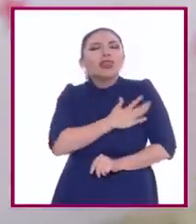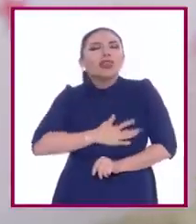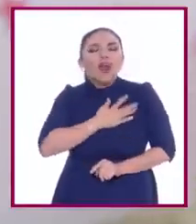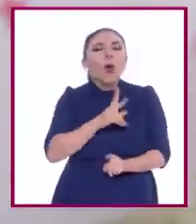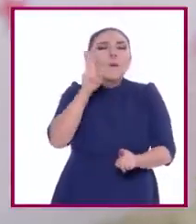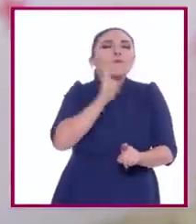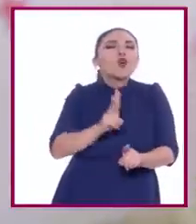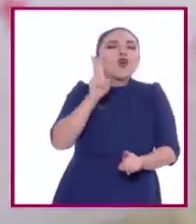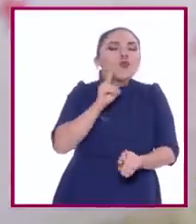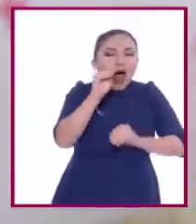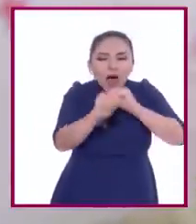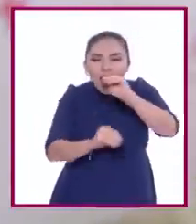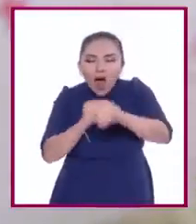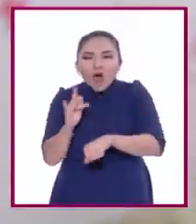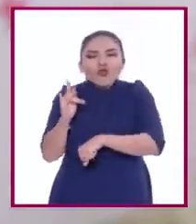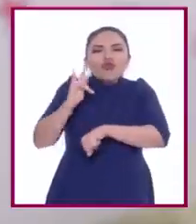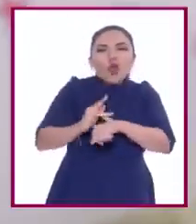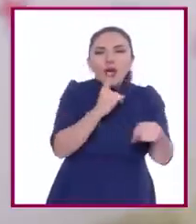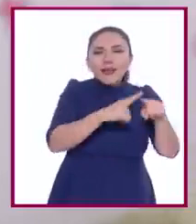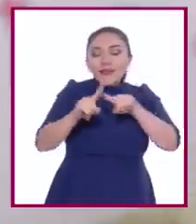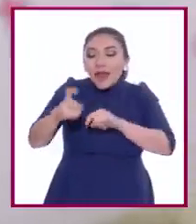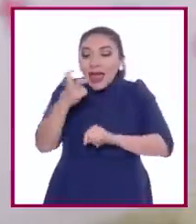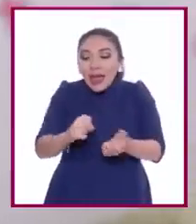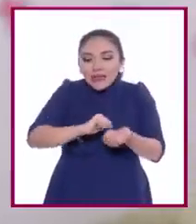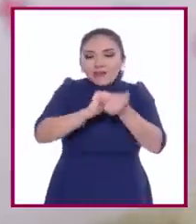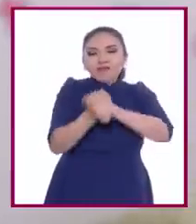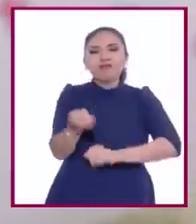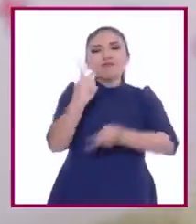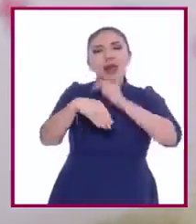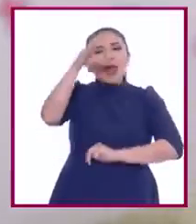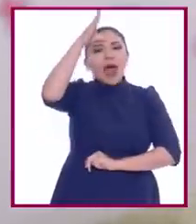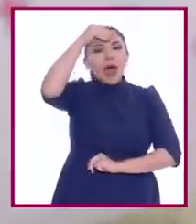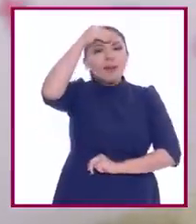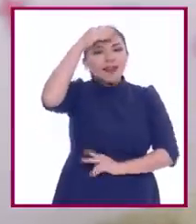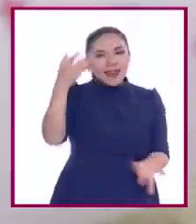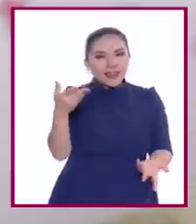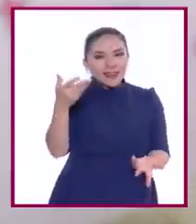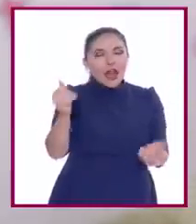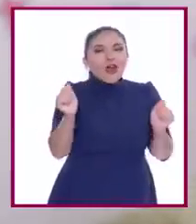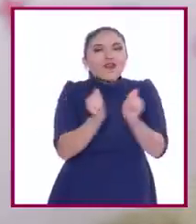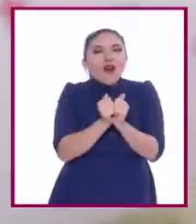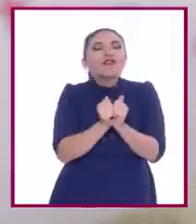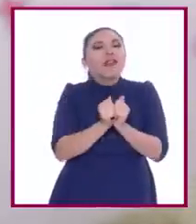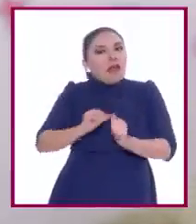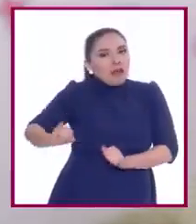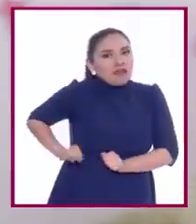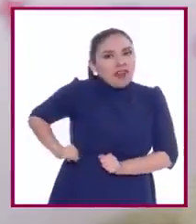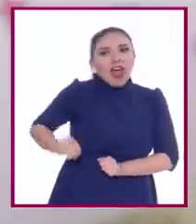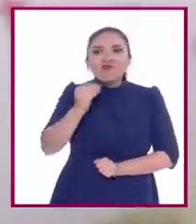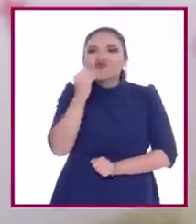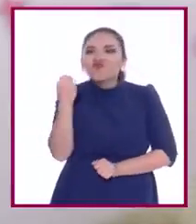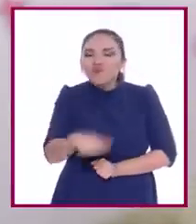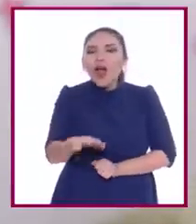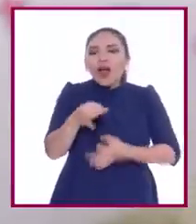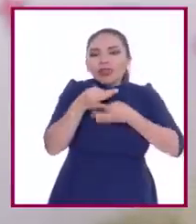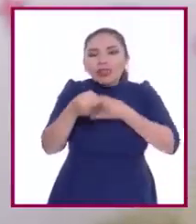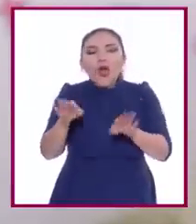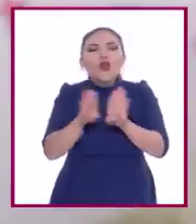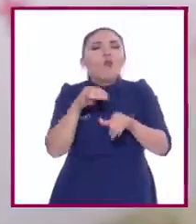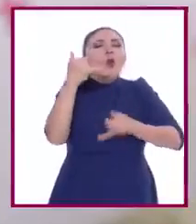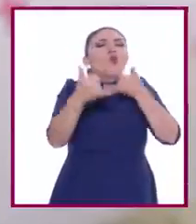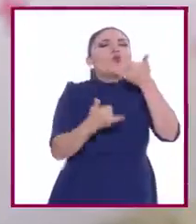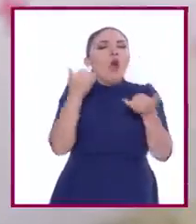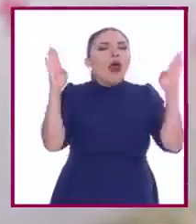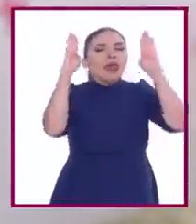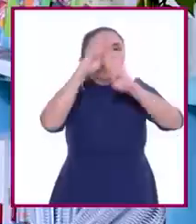al experimentar están aprendiendo, ¿no? Y además de manera pues, atractiva, interesante y hasta